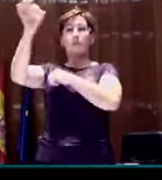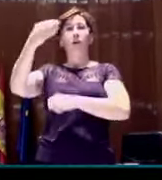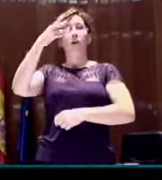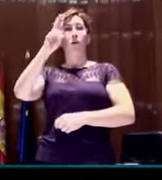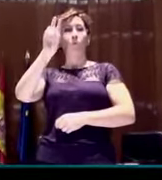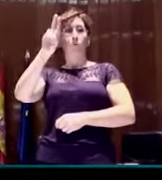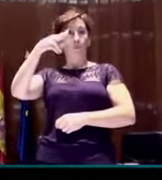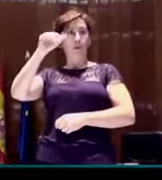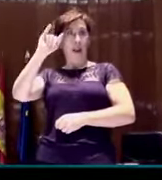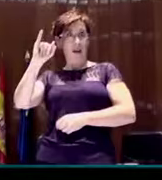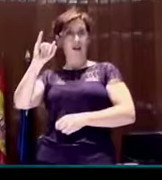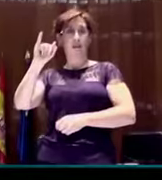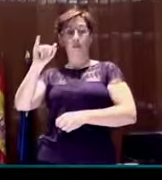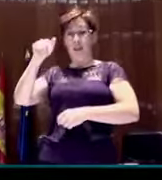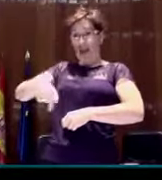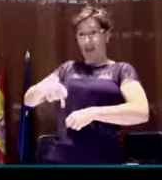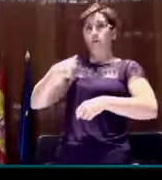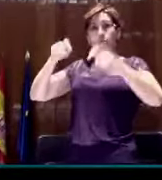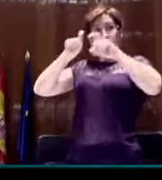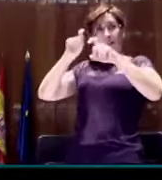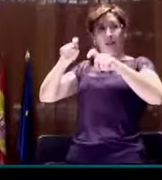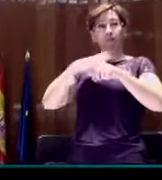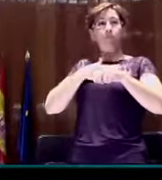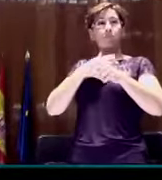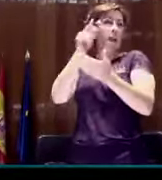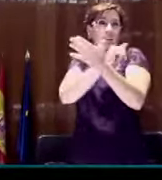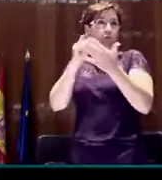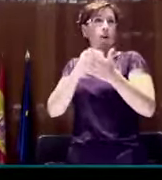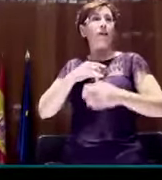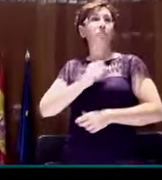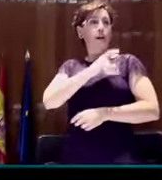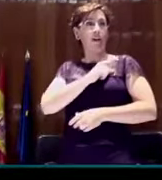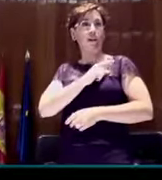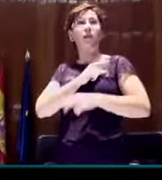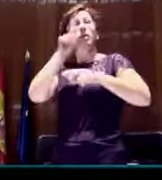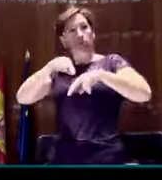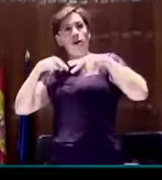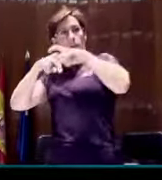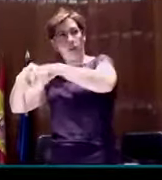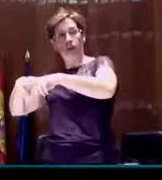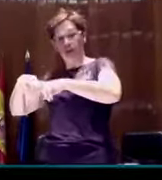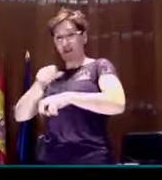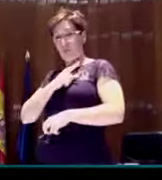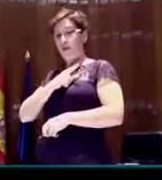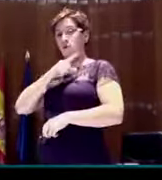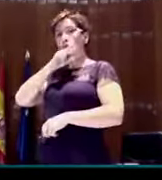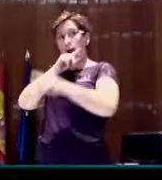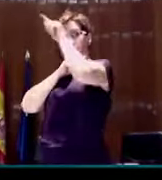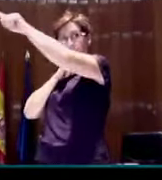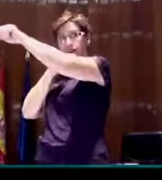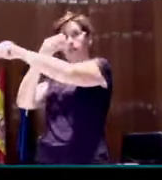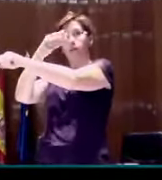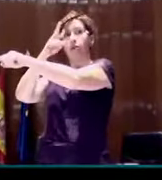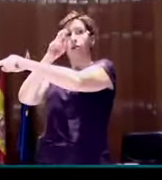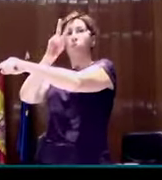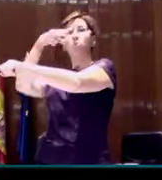Universidad de Sociolingüística Hispánica, también investigué la situación del español, la lengua oral, allí en Brunei, que como quién le